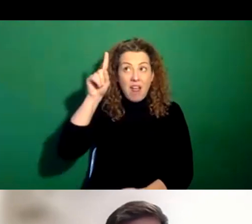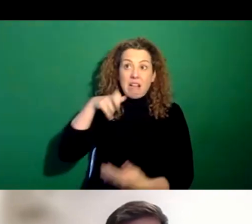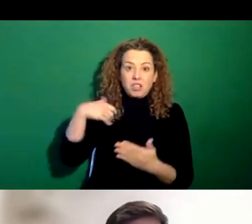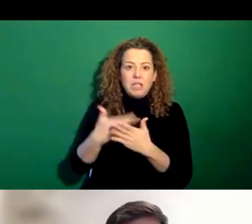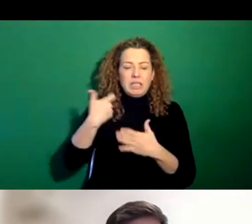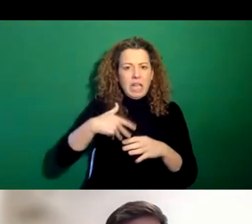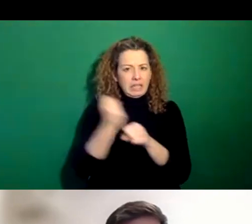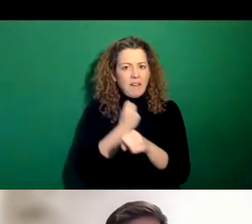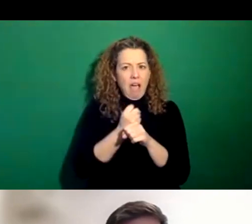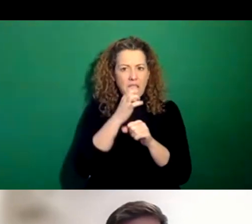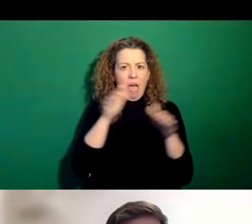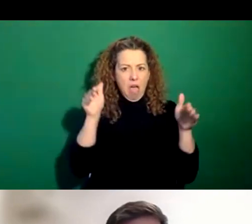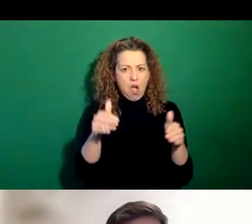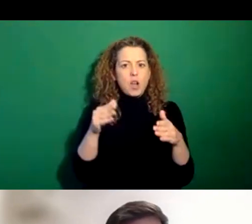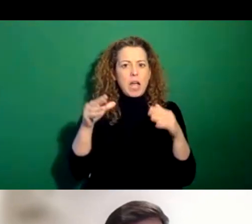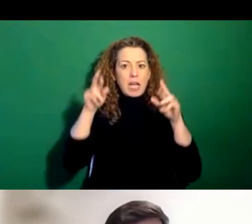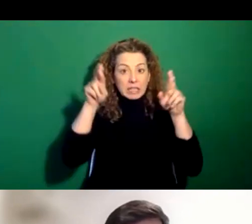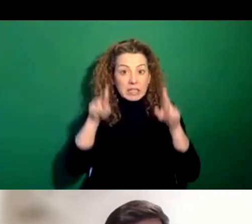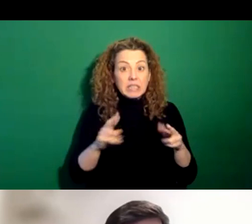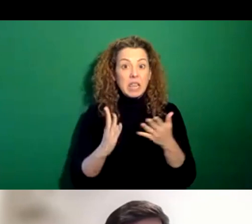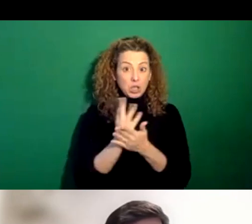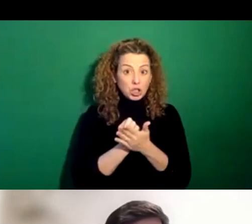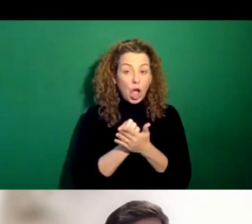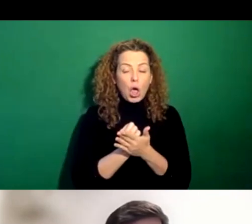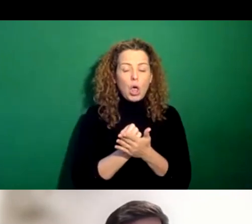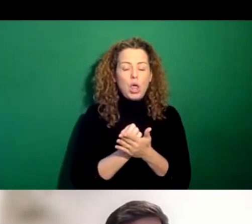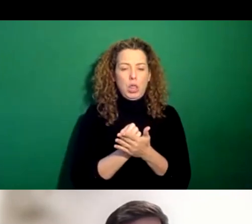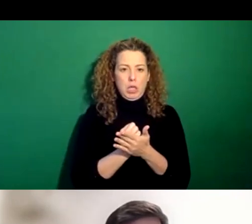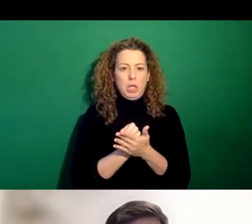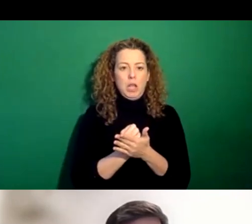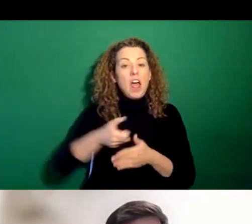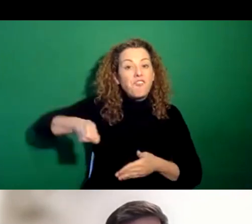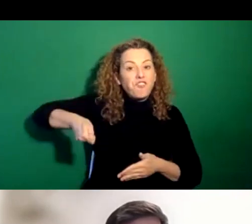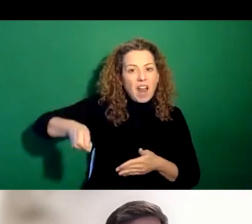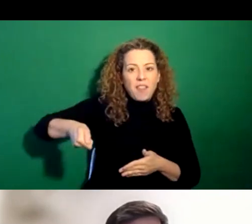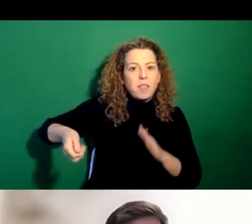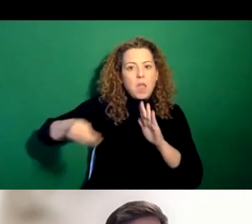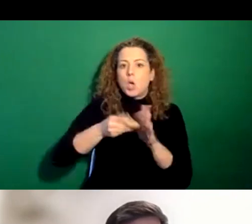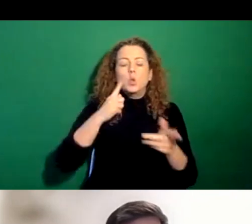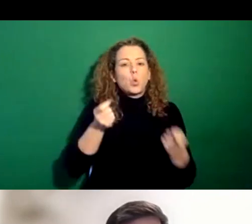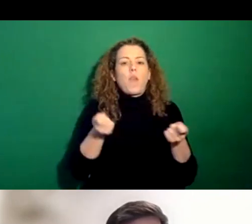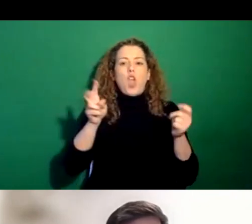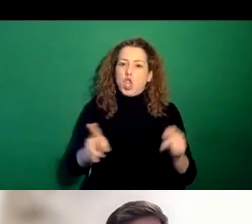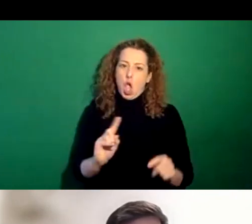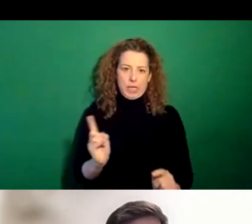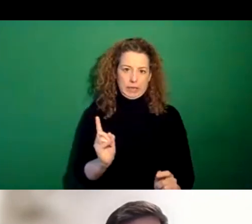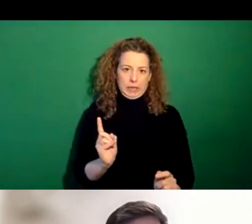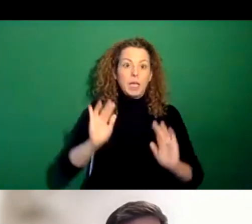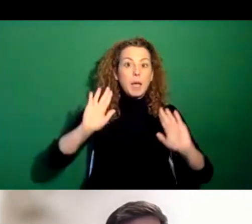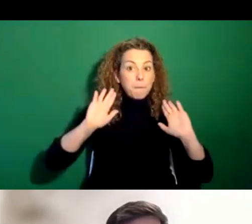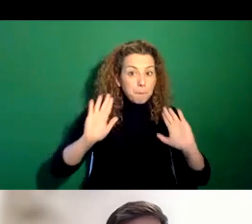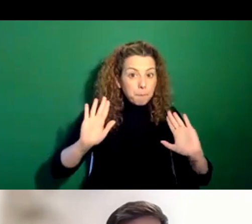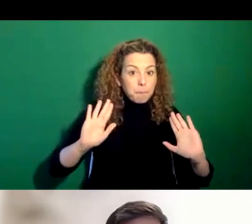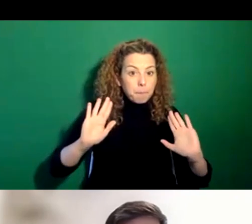trabajando ahora en ello en todas las residencias, las barandillas no se contemplaban como sujeción. Pero sí que es